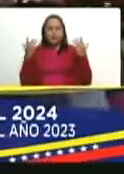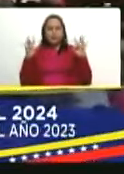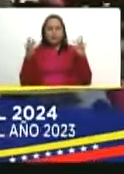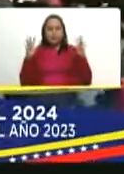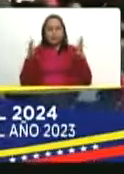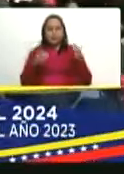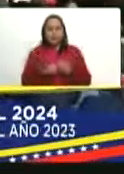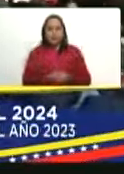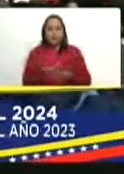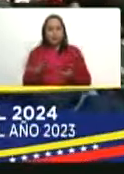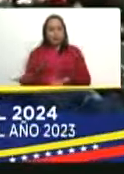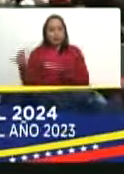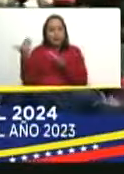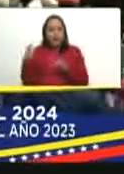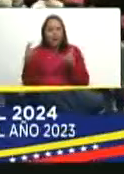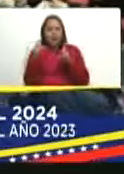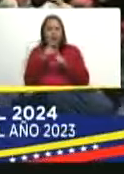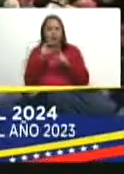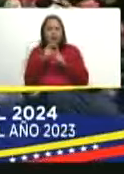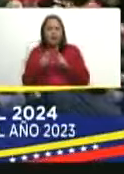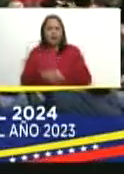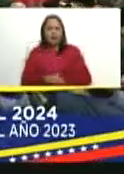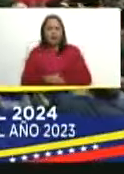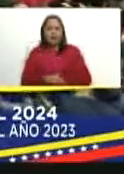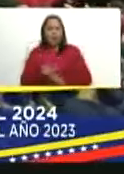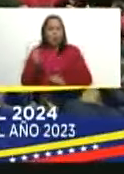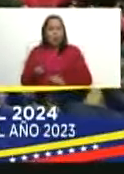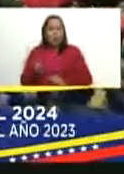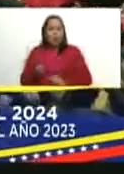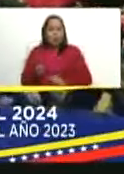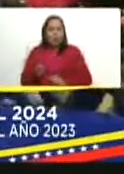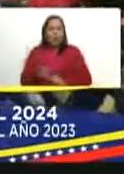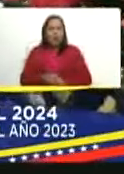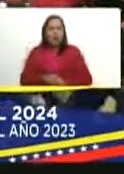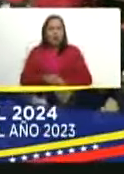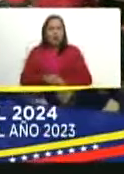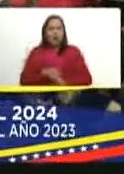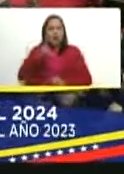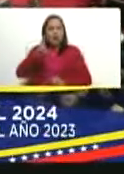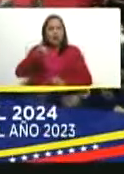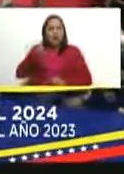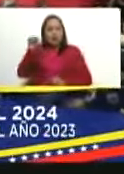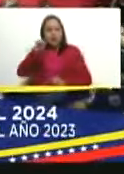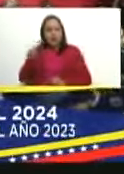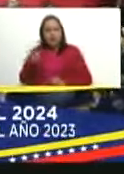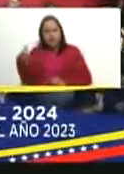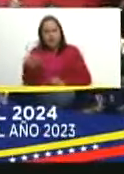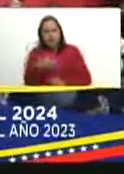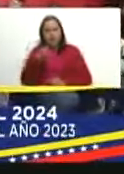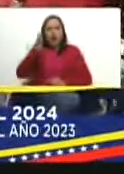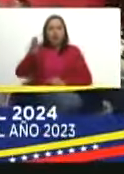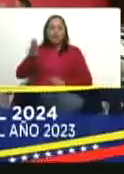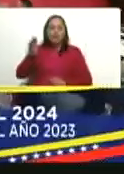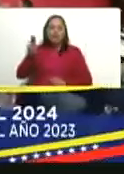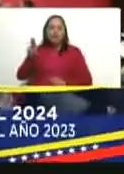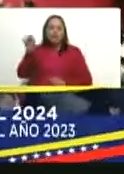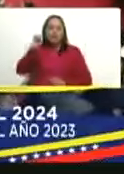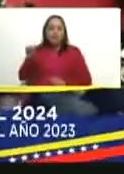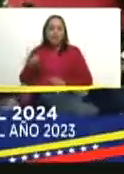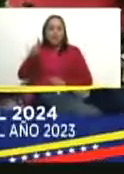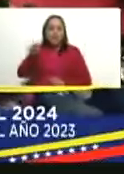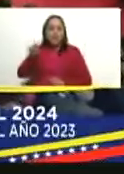Allí tenían las palabras del magistrado Luis Bustillos, magistrado de la Sala Constitucional, que fue